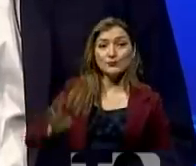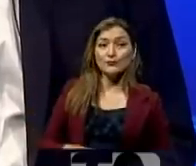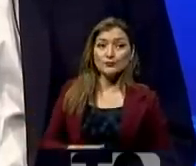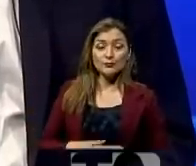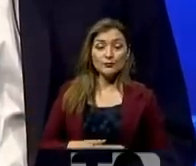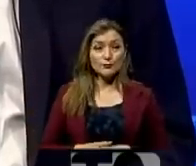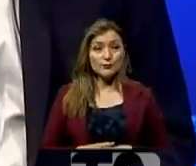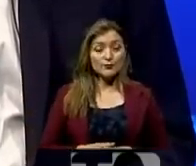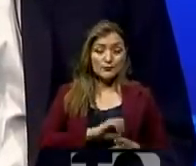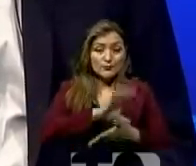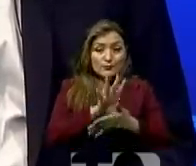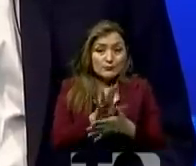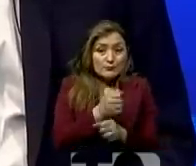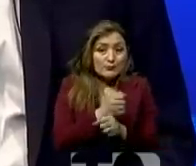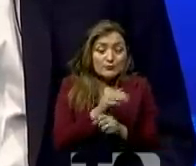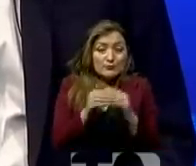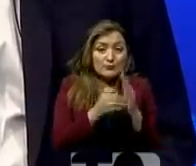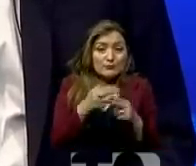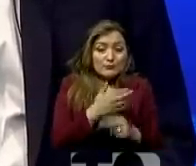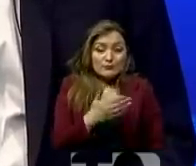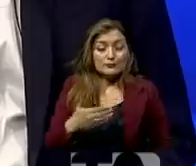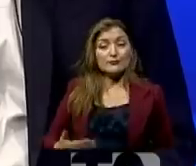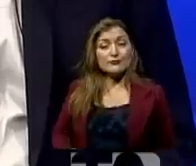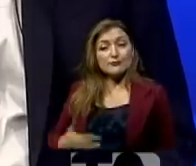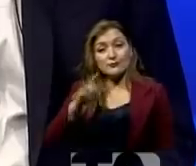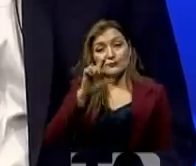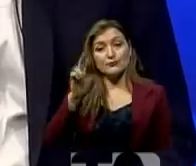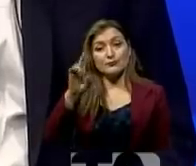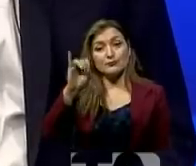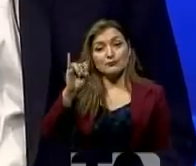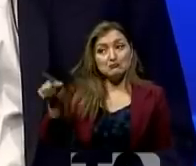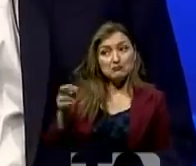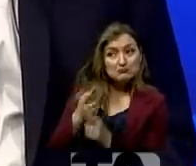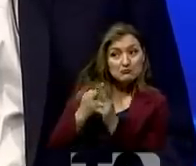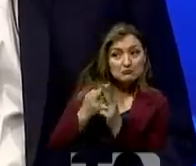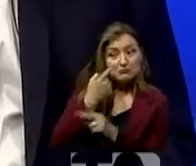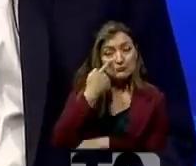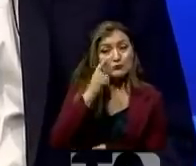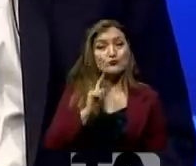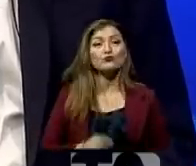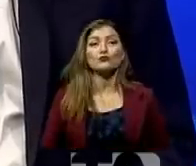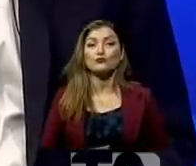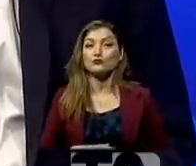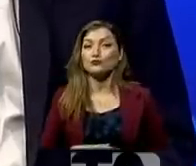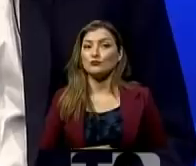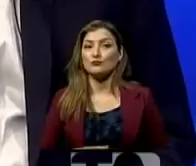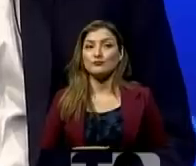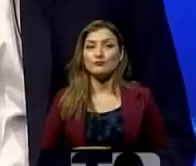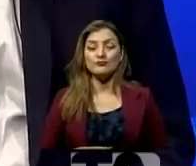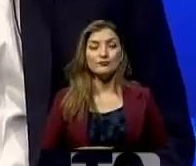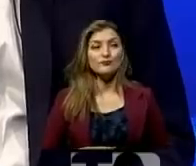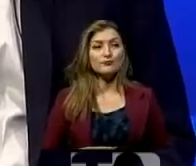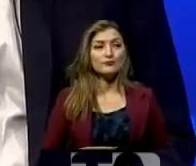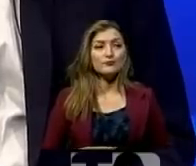frente a lo actuado por la asamblea contra el ex presidente jordi estamos esperando las definiciones de la justicia frente a ese hecho y en qué se